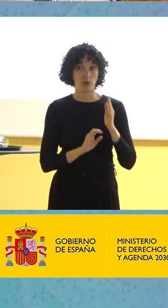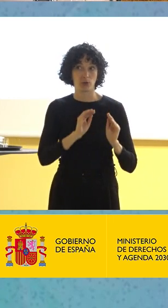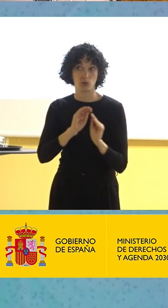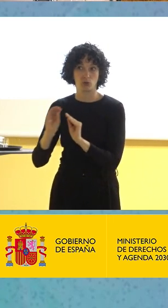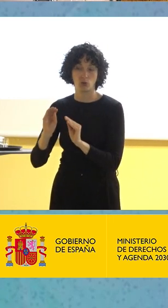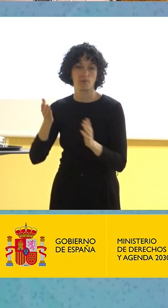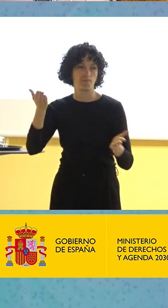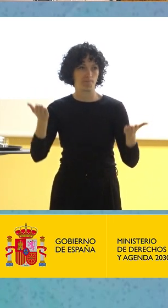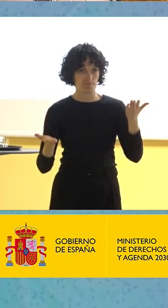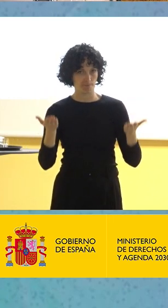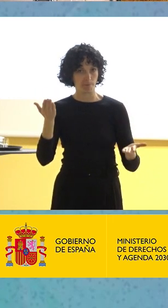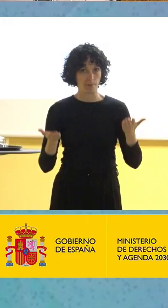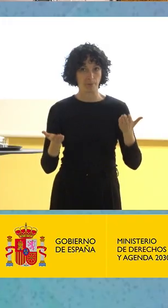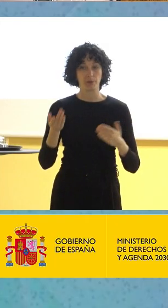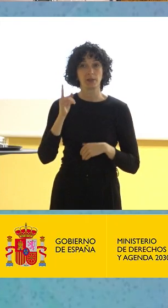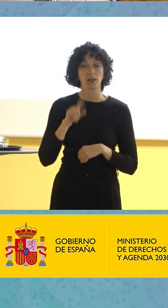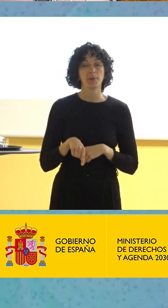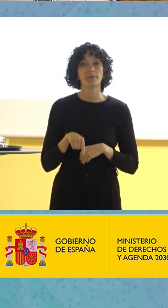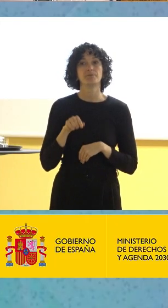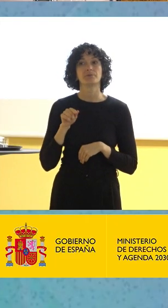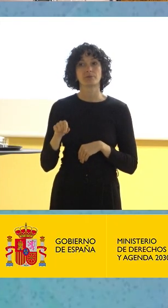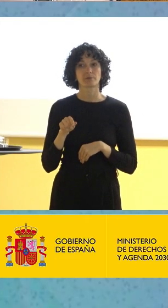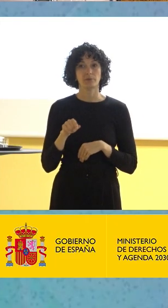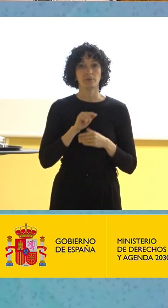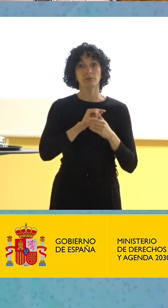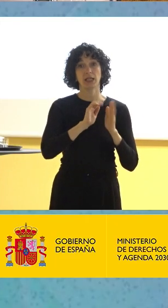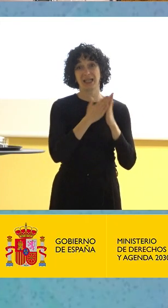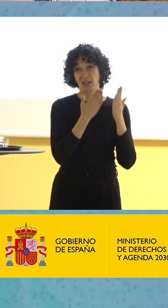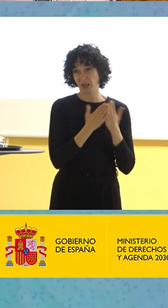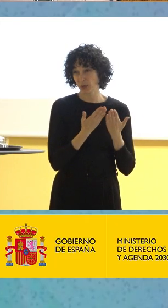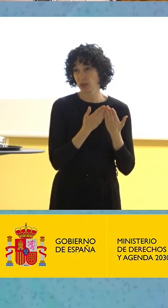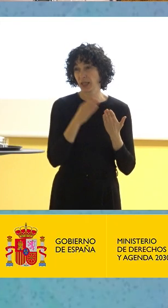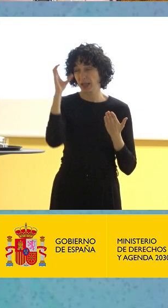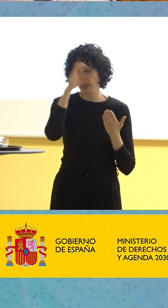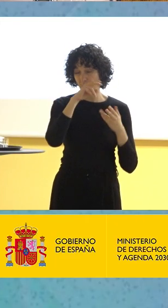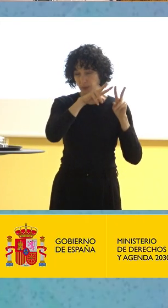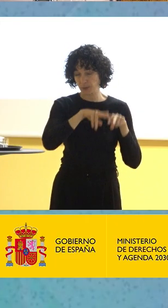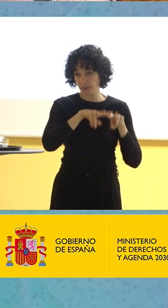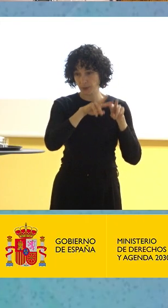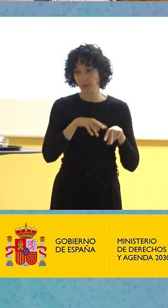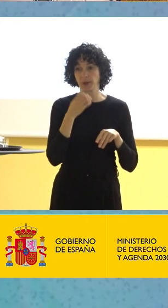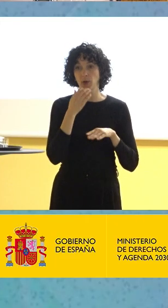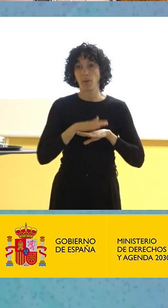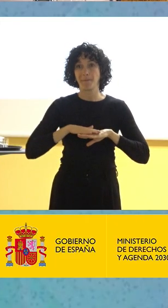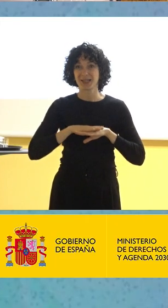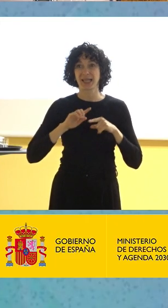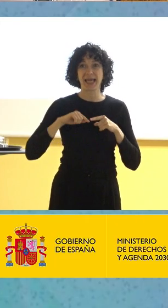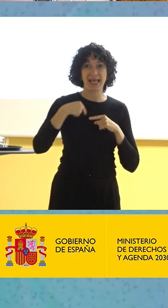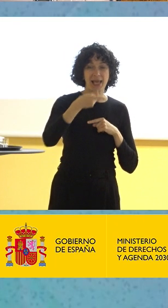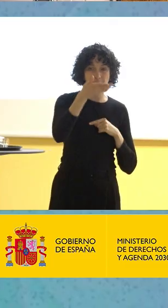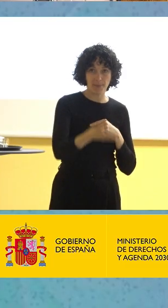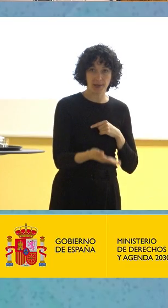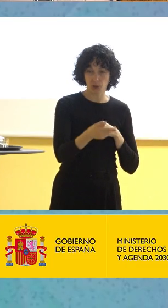vez, hacer una revisión sistemática de la literatura científica mediante bases de impacto, pero también